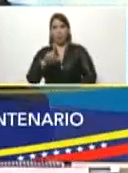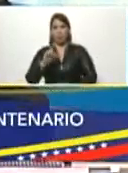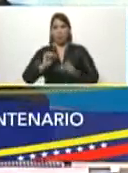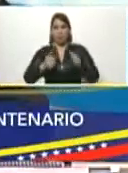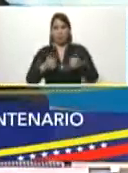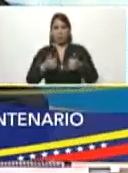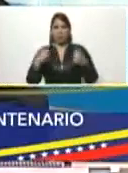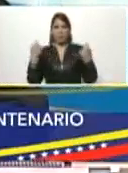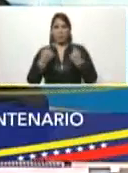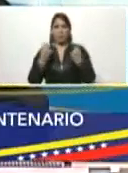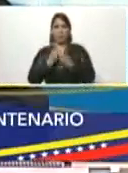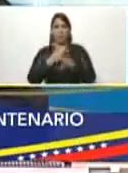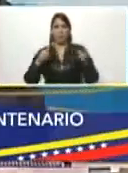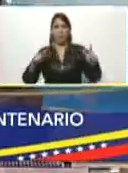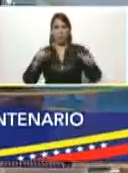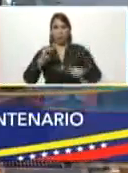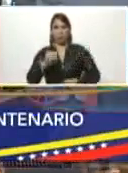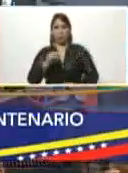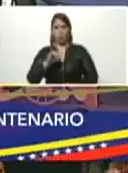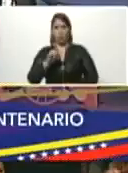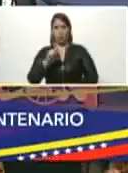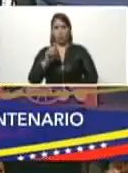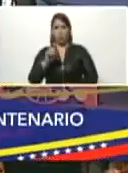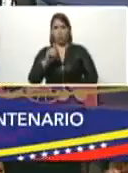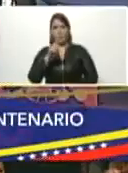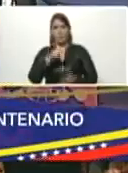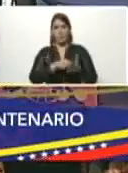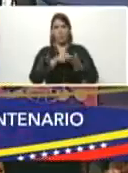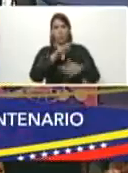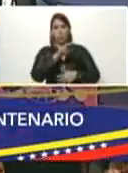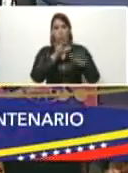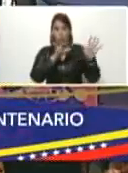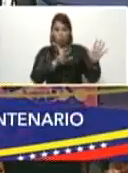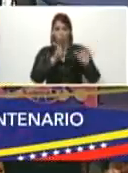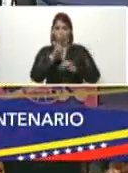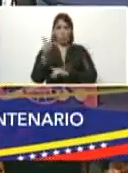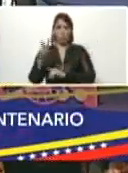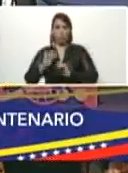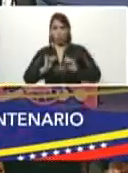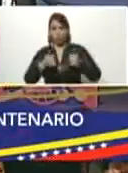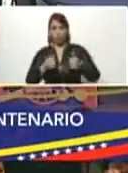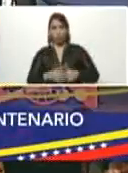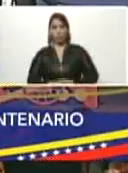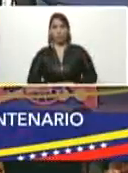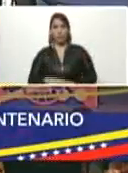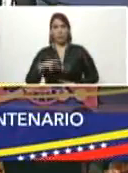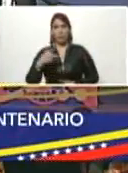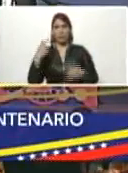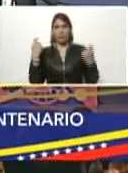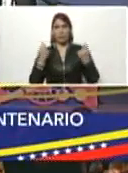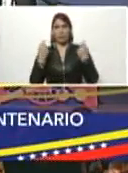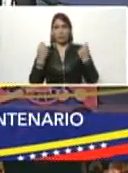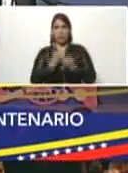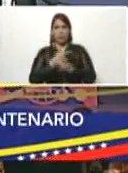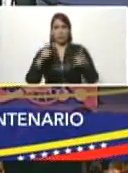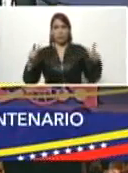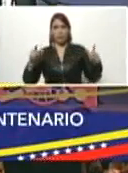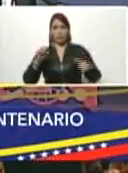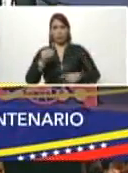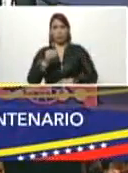Quito. Ya en 1822 comienza la tercera campaña de liberación de